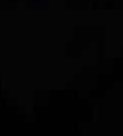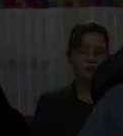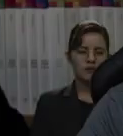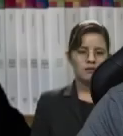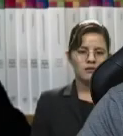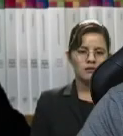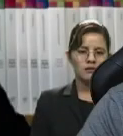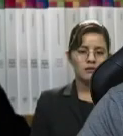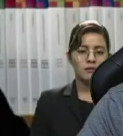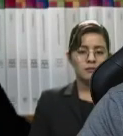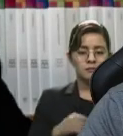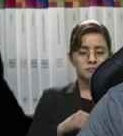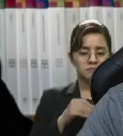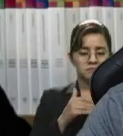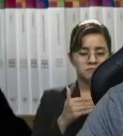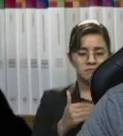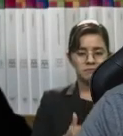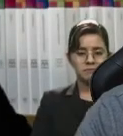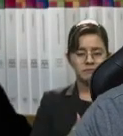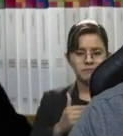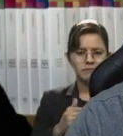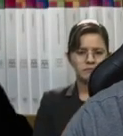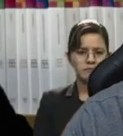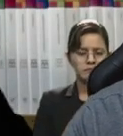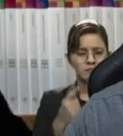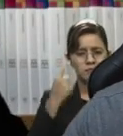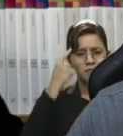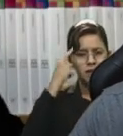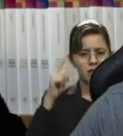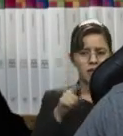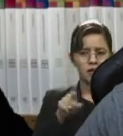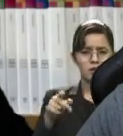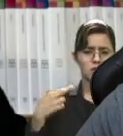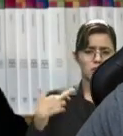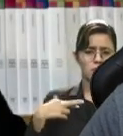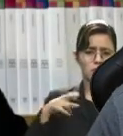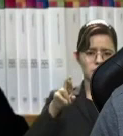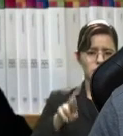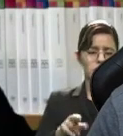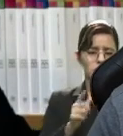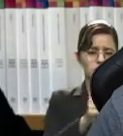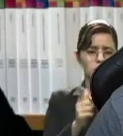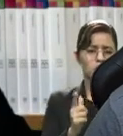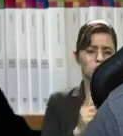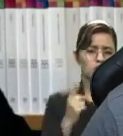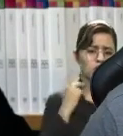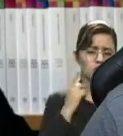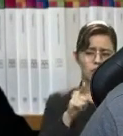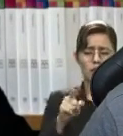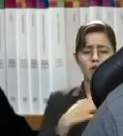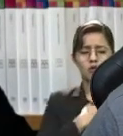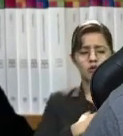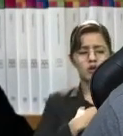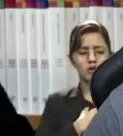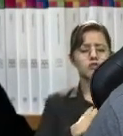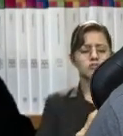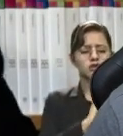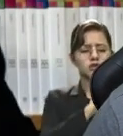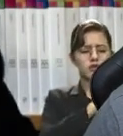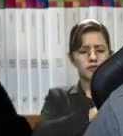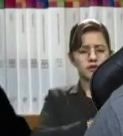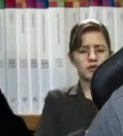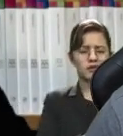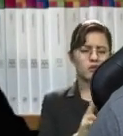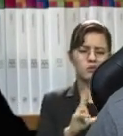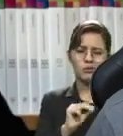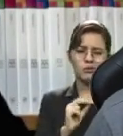este procedimiento no es para dejar satisfechos a los representes de los partidos políticos es se acabó eso es lo que